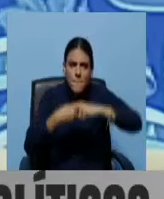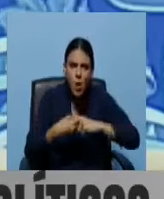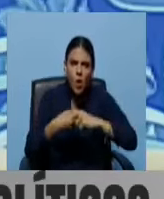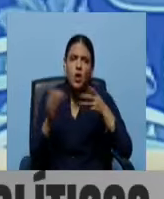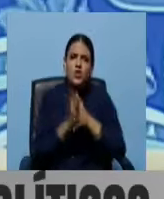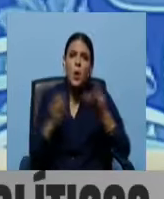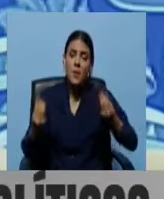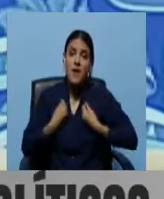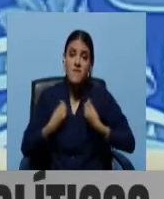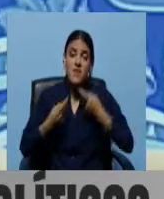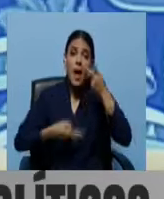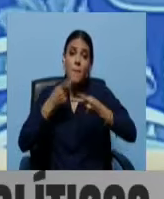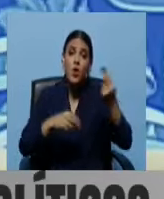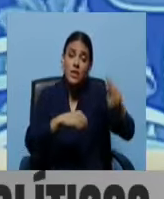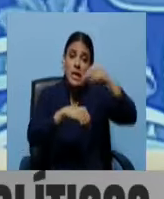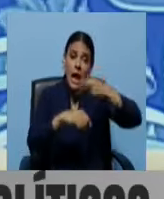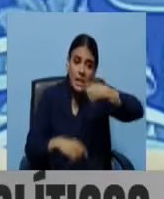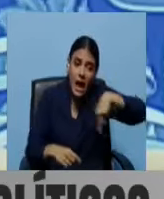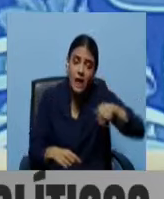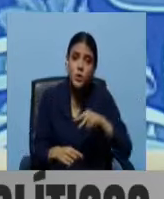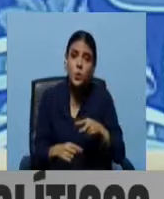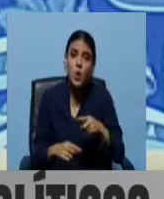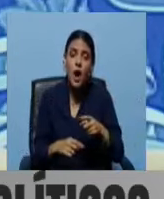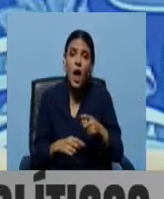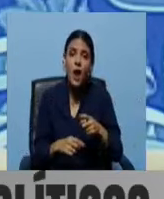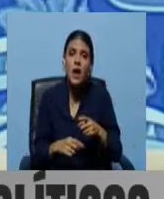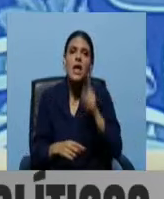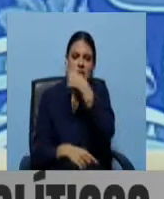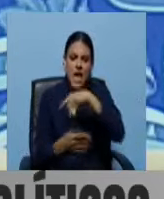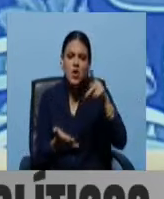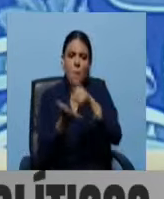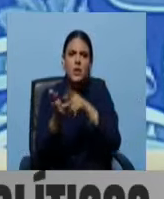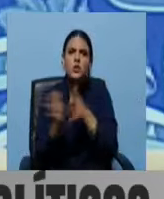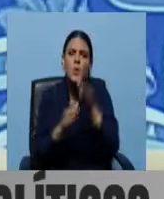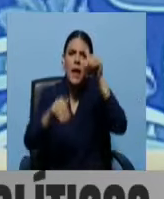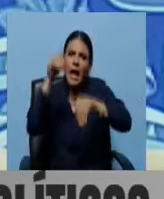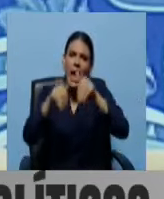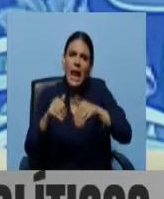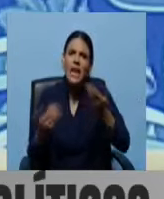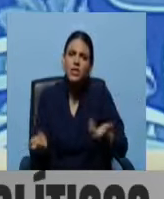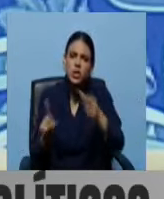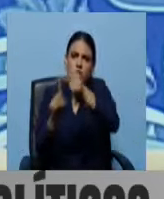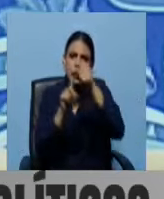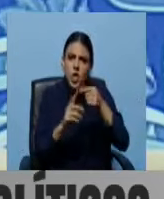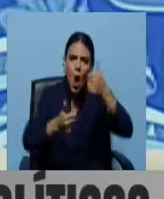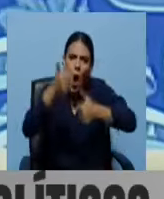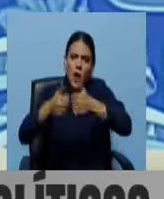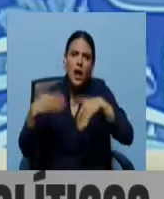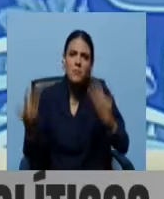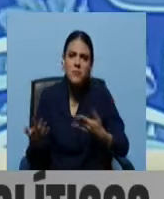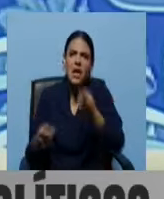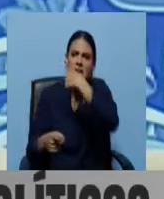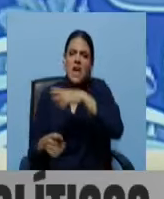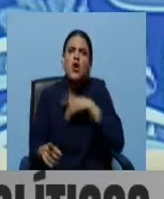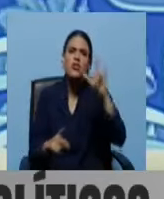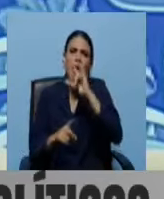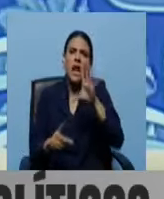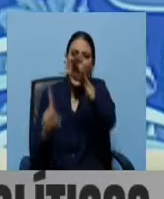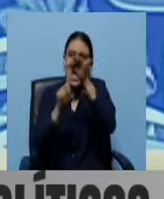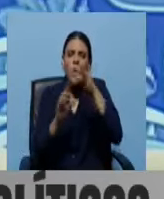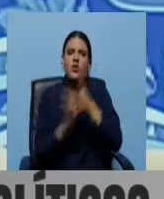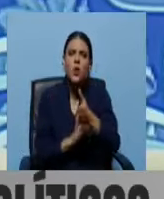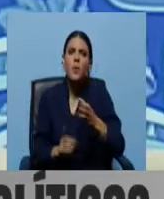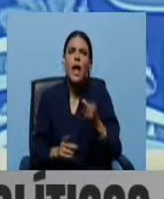en la vida política nacional y participa en elecciones y quiere que elijan alcaldes